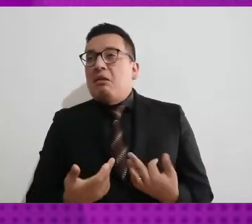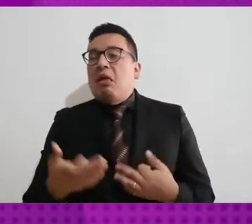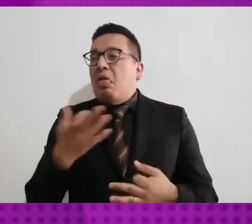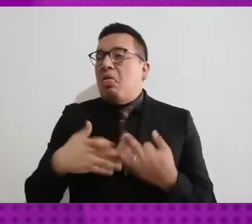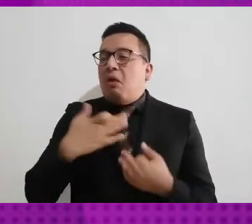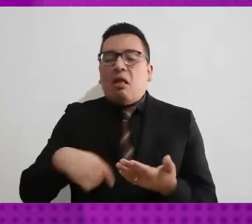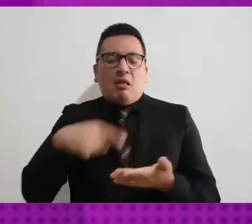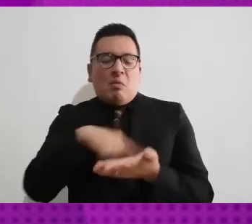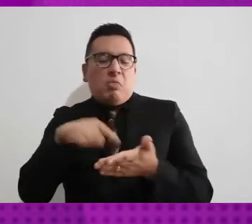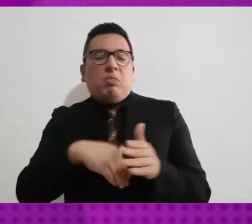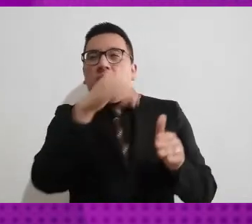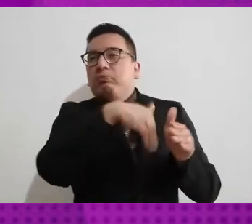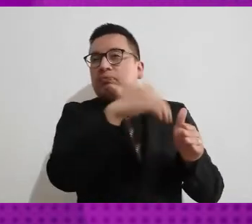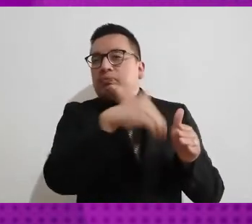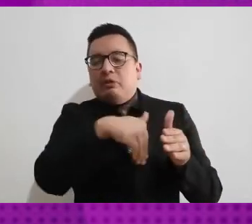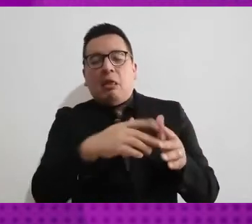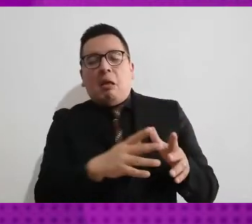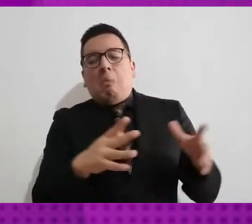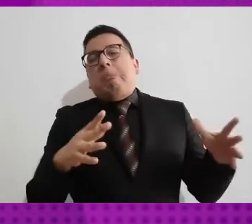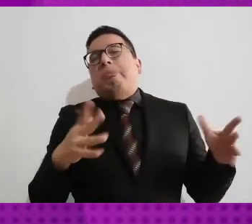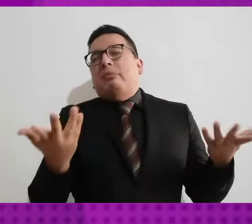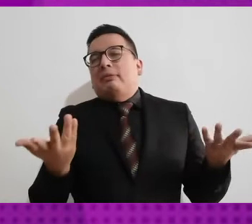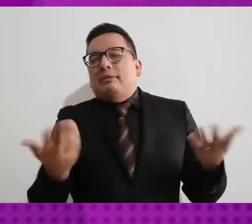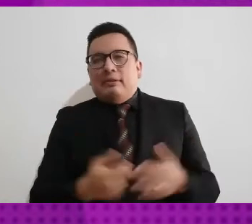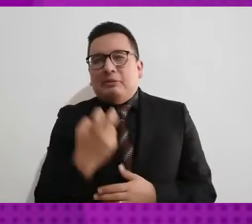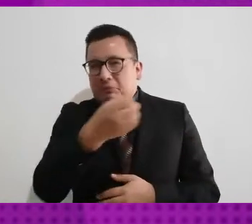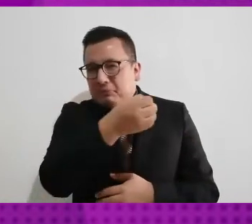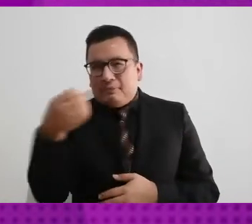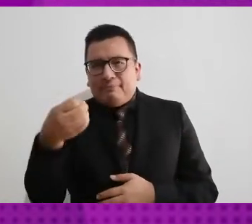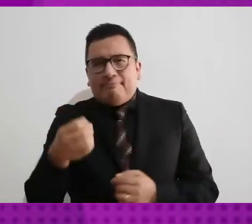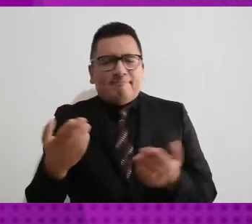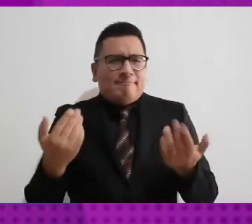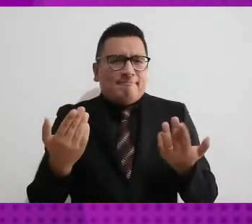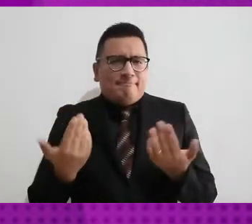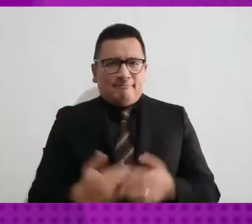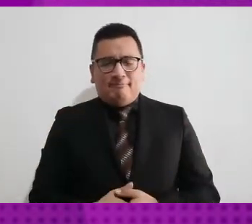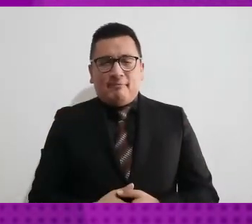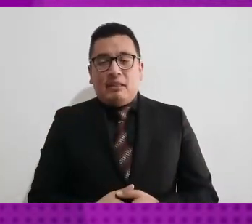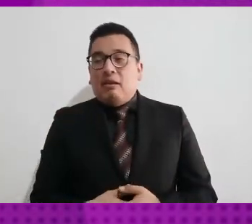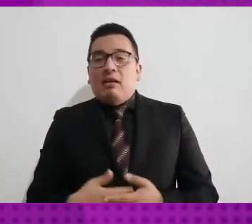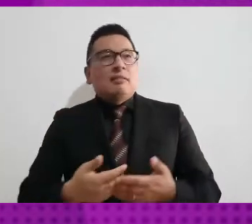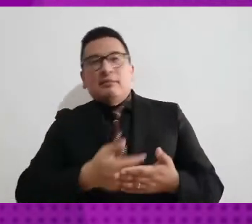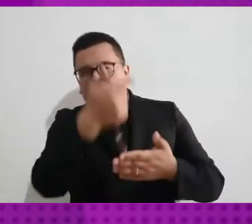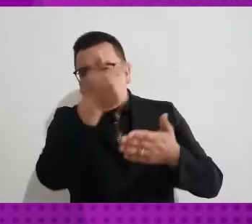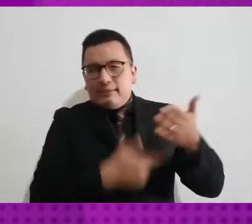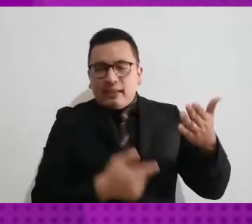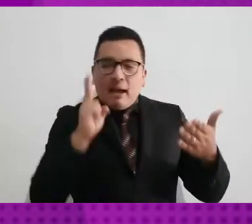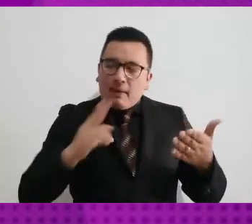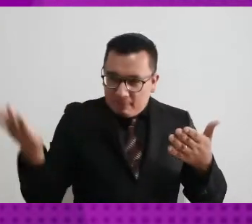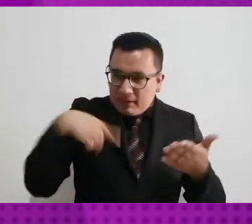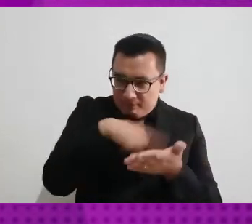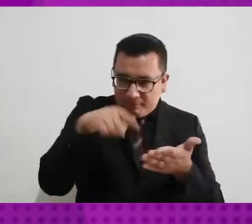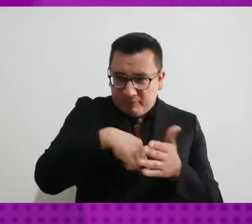Votaban muchas más personas que las que debían de votar, no había un control realmente sobre las listas